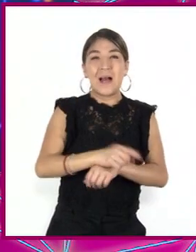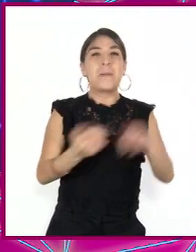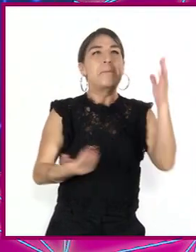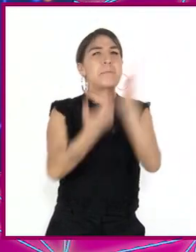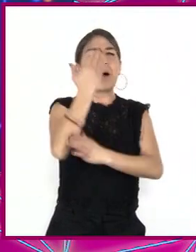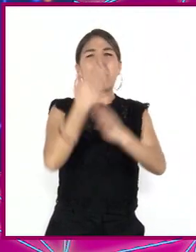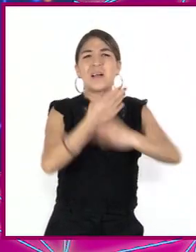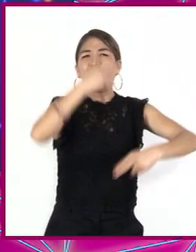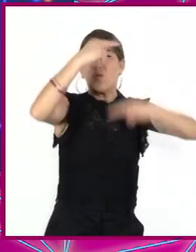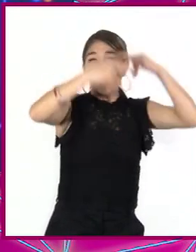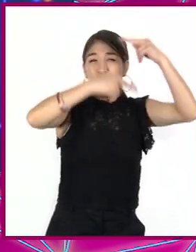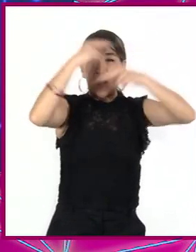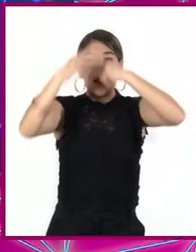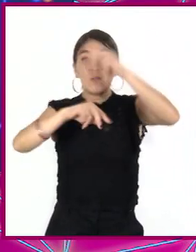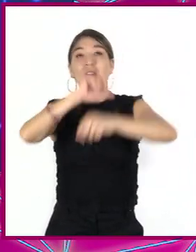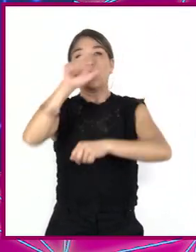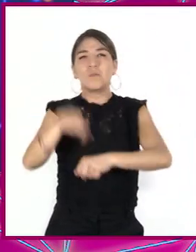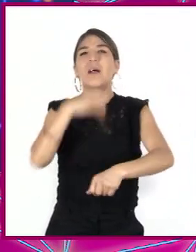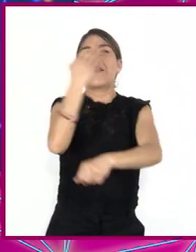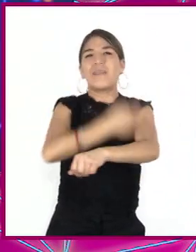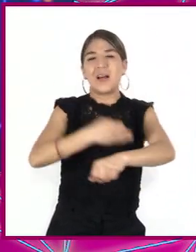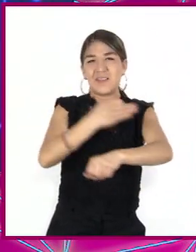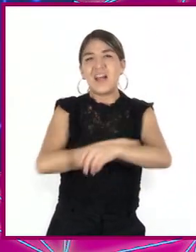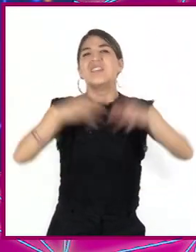y con lluvias por la tarde.